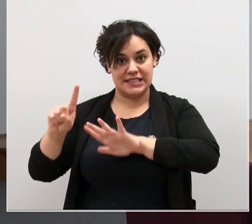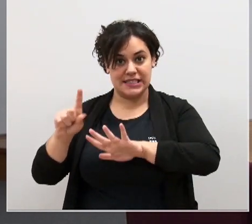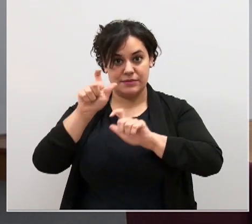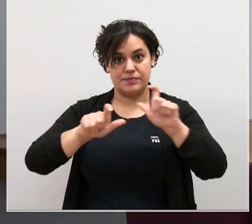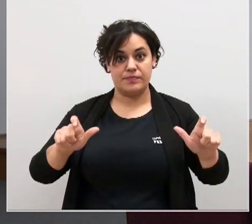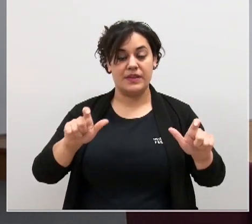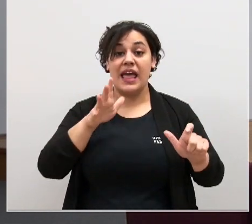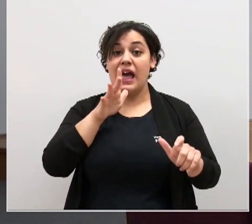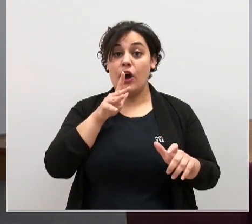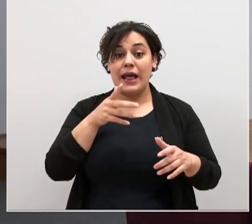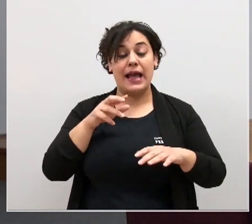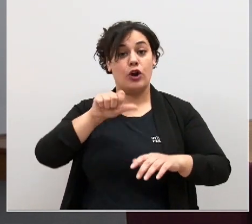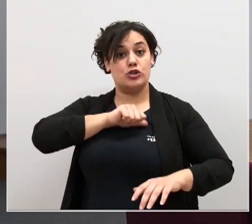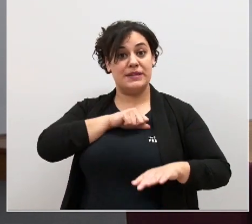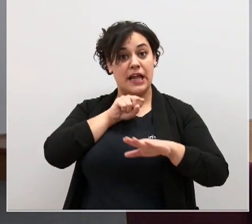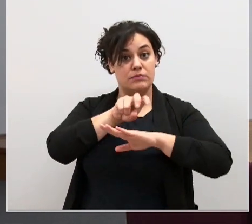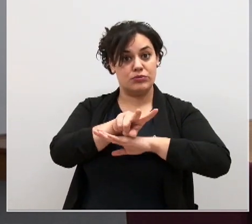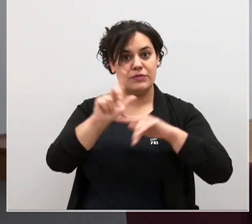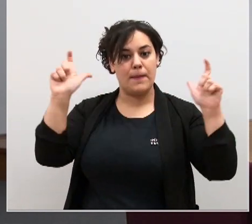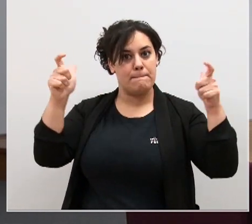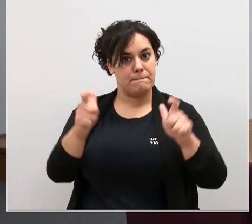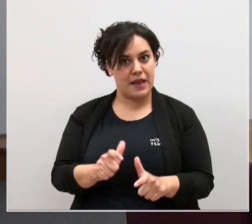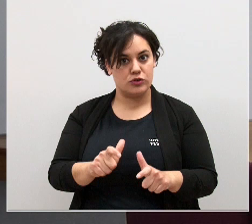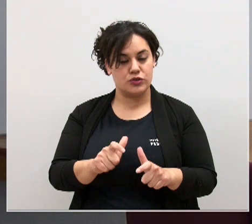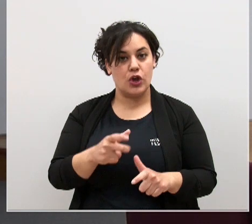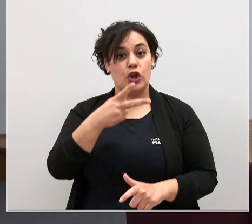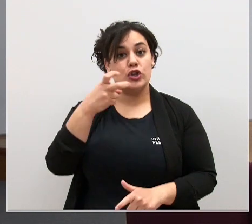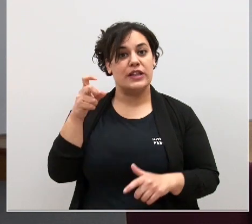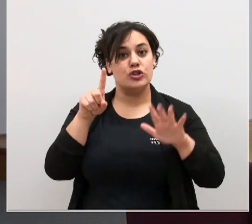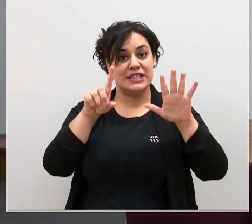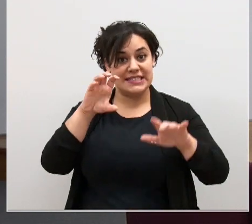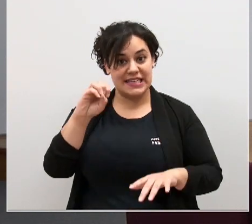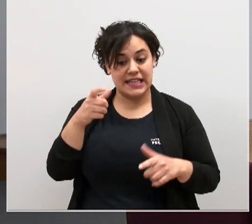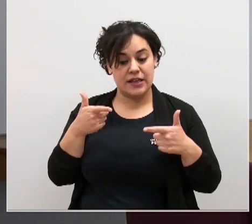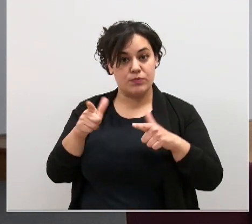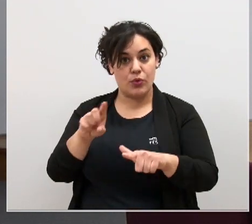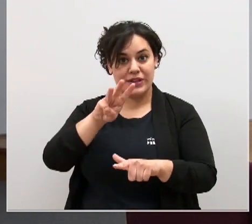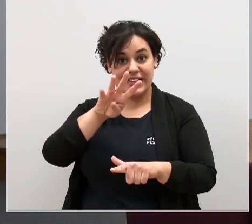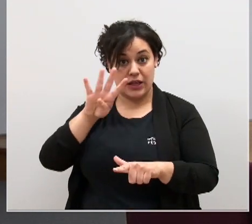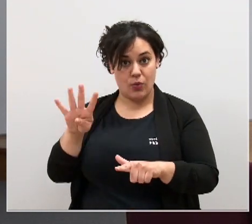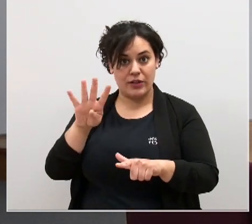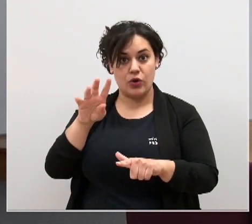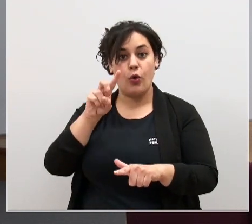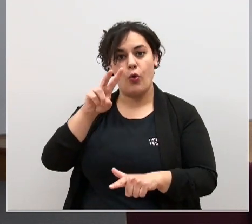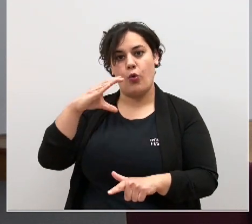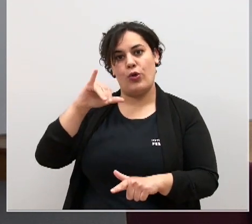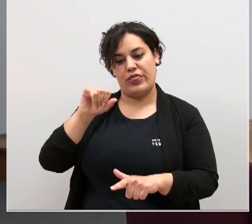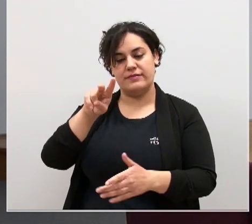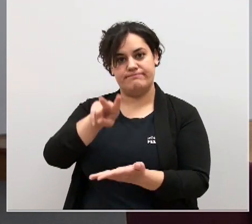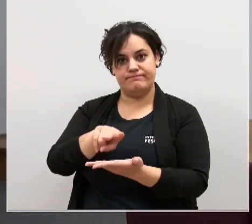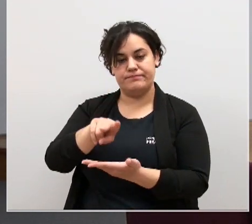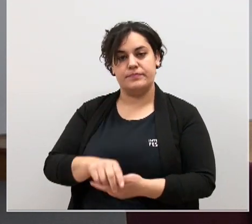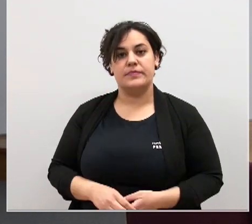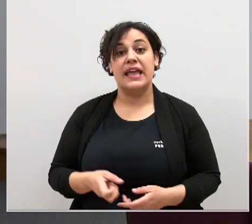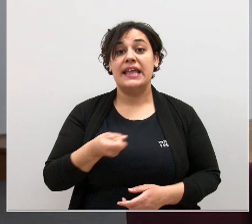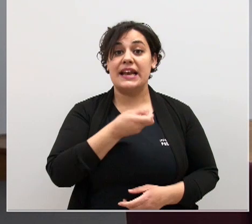disminuyendo el número de personas que están ingresadas, hasta las 160 personas, de las cuales 34 están en cuidados intensivos, y el